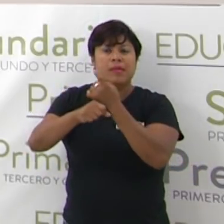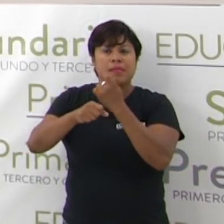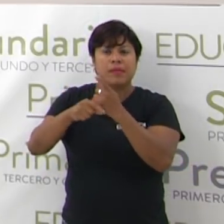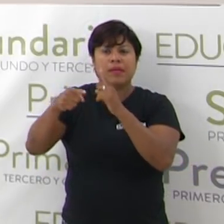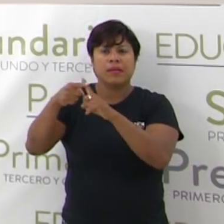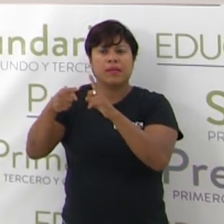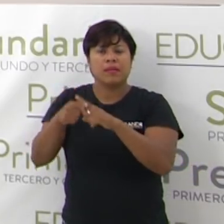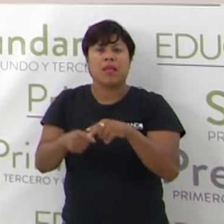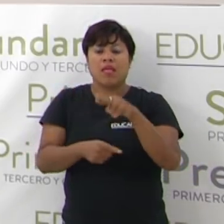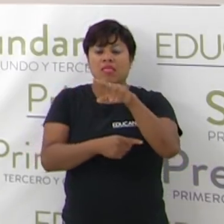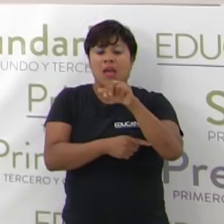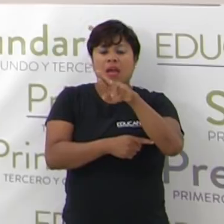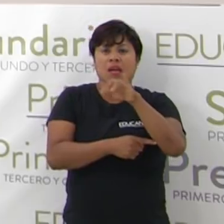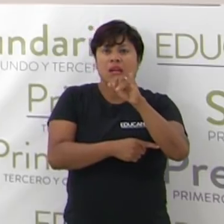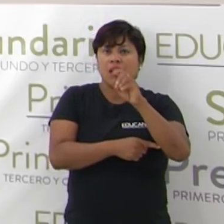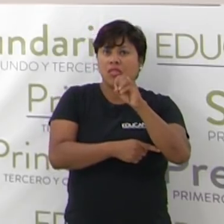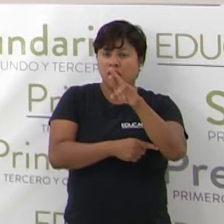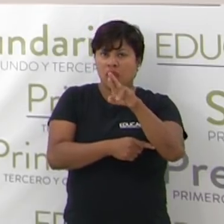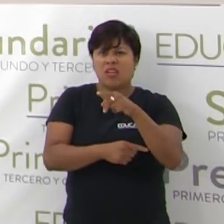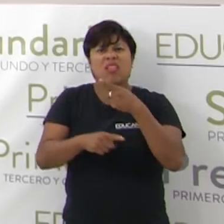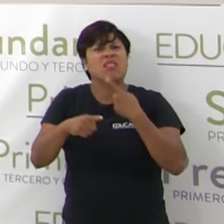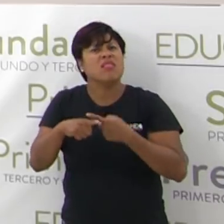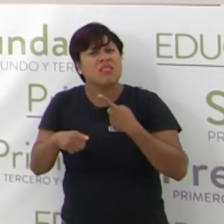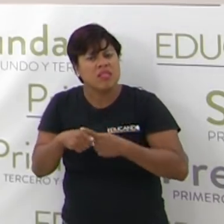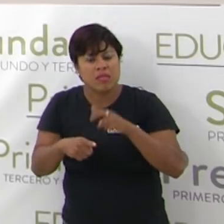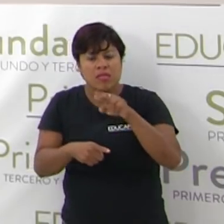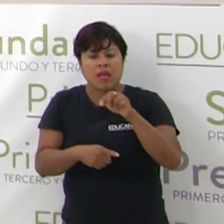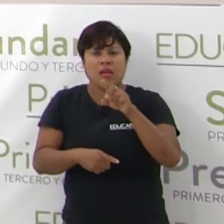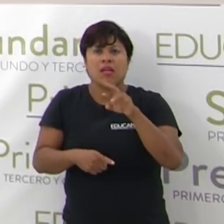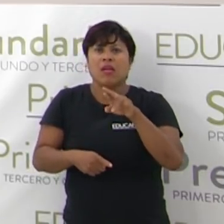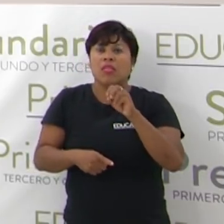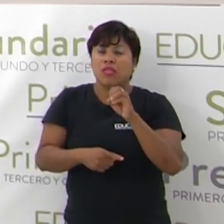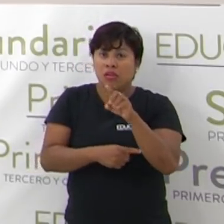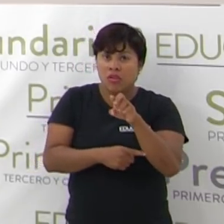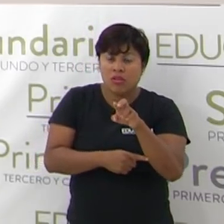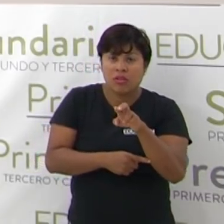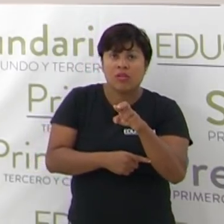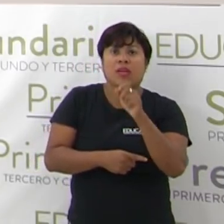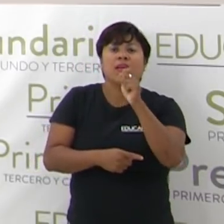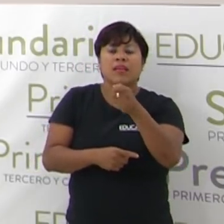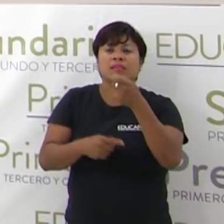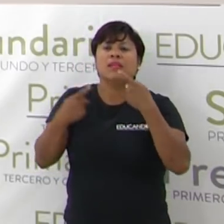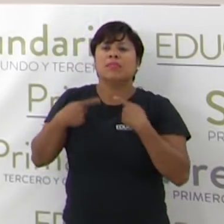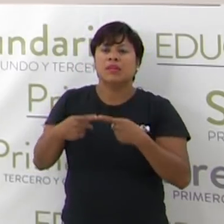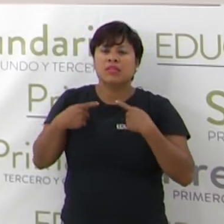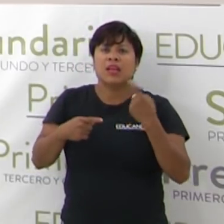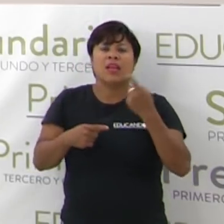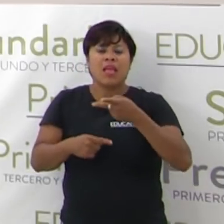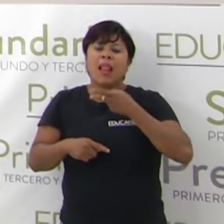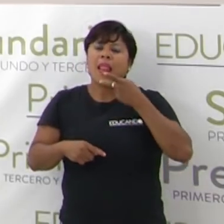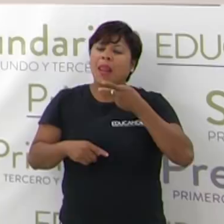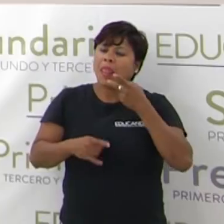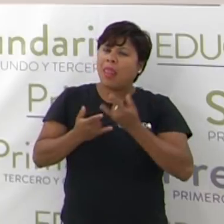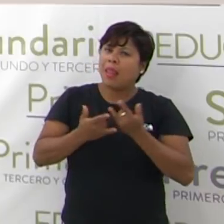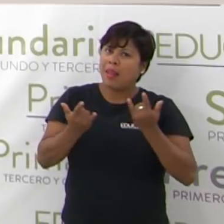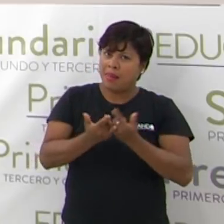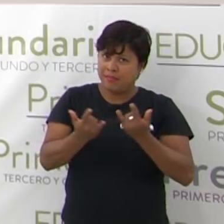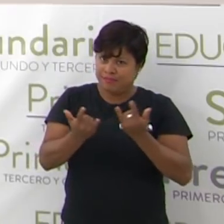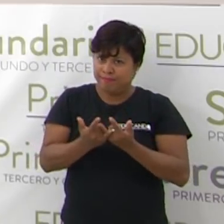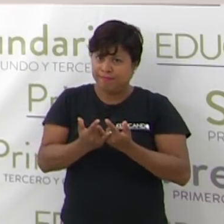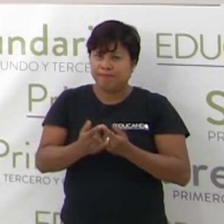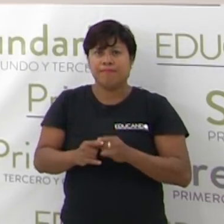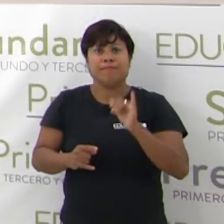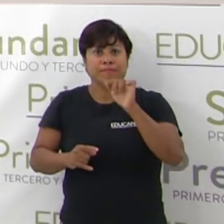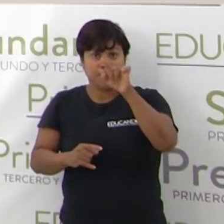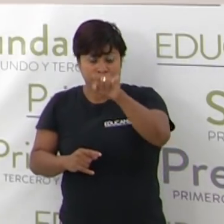al narrador. ¿Quién es el narrador? Pues el narrador es la persona que cuenta la historia. Si